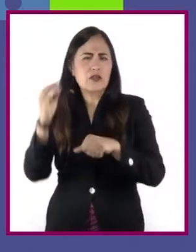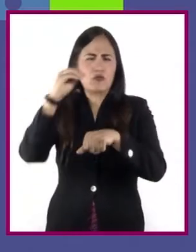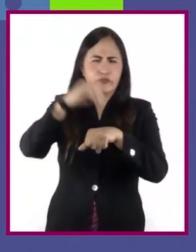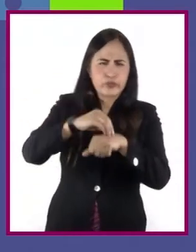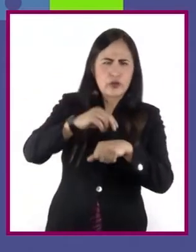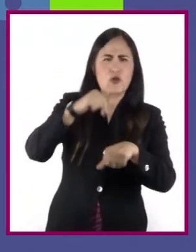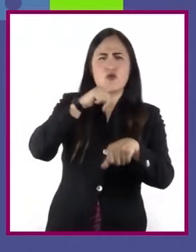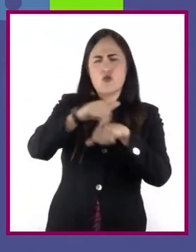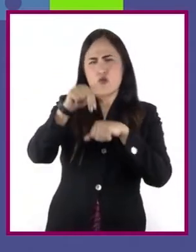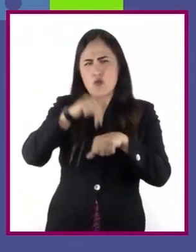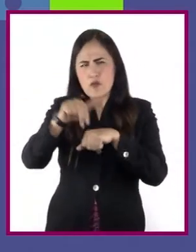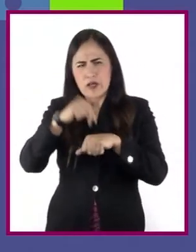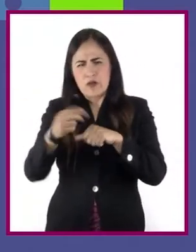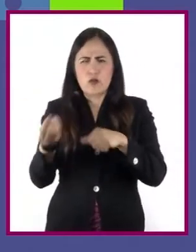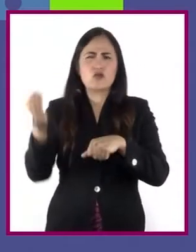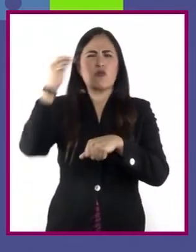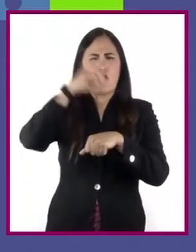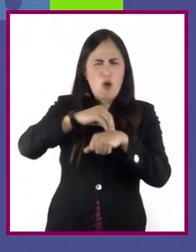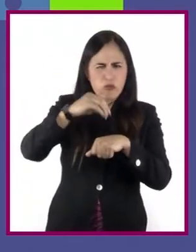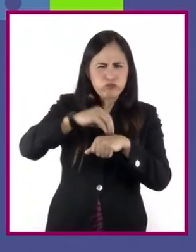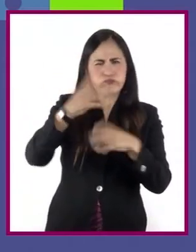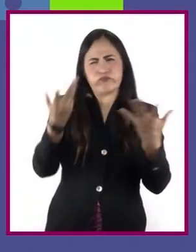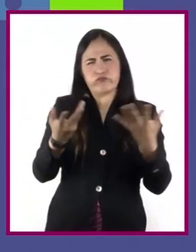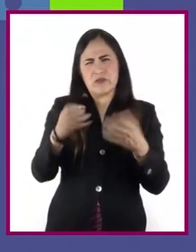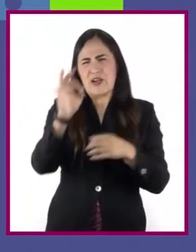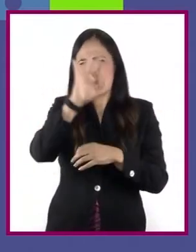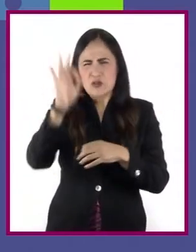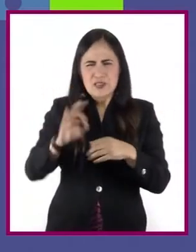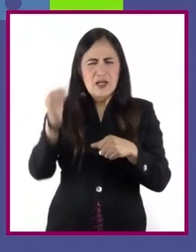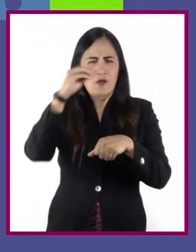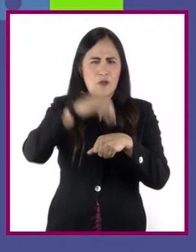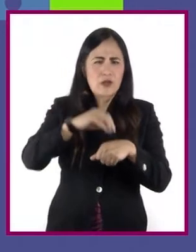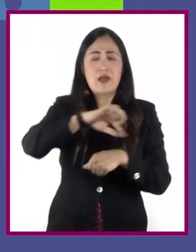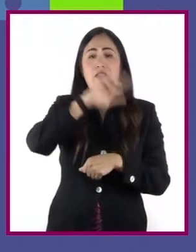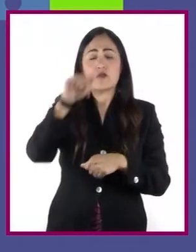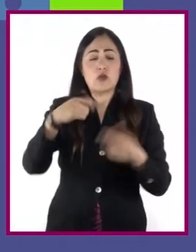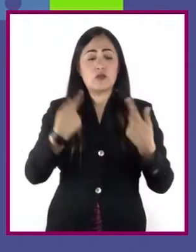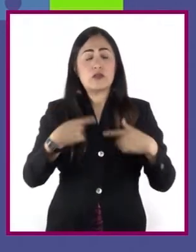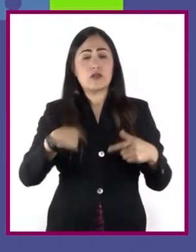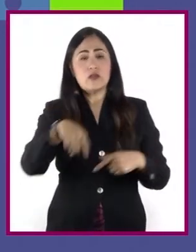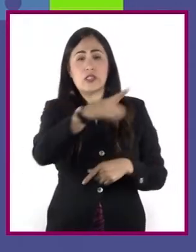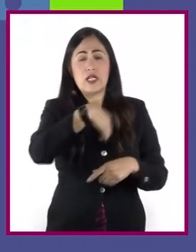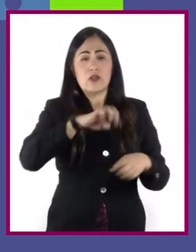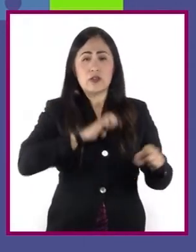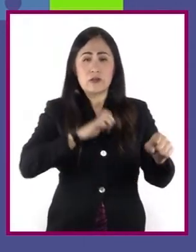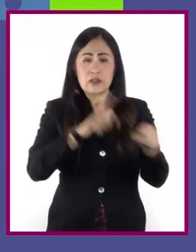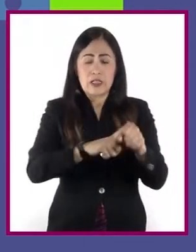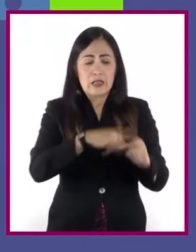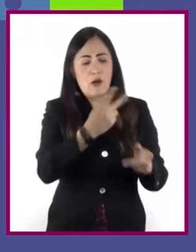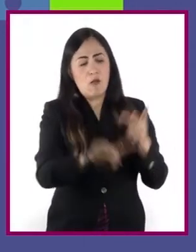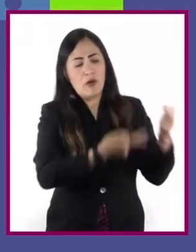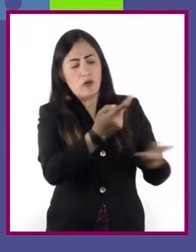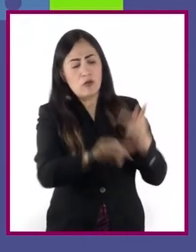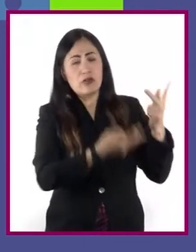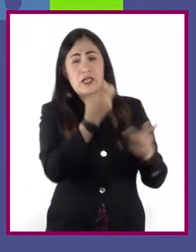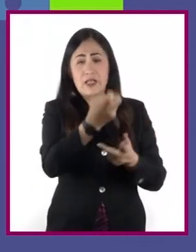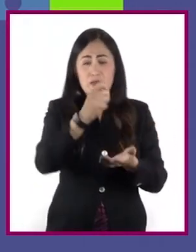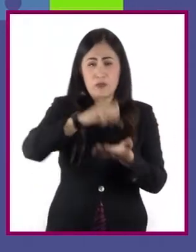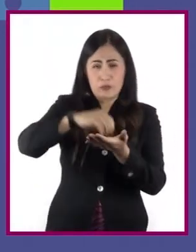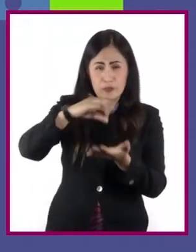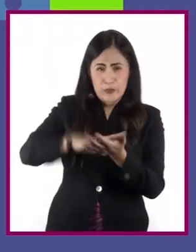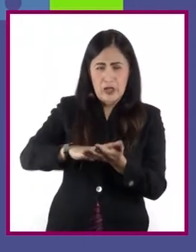estadísticas, comparaciones numéricas, etc. y entrevistas a especialistas. La diferencia es que en este